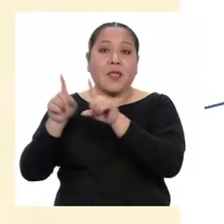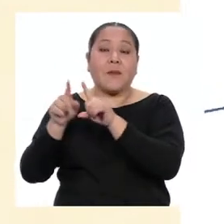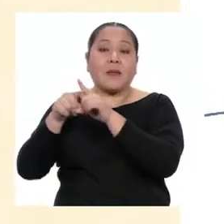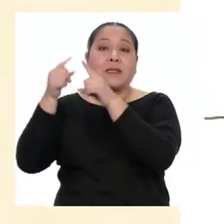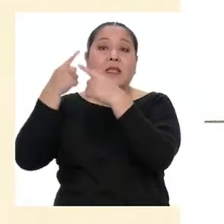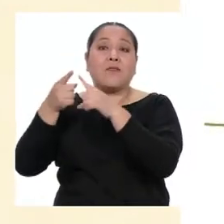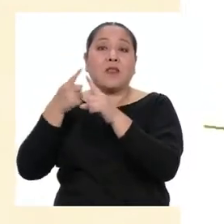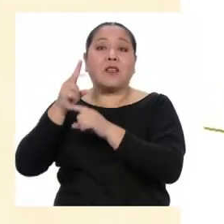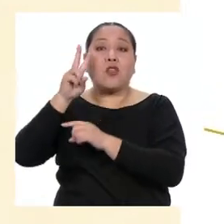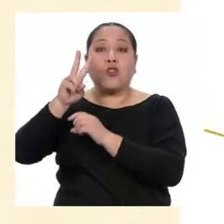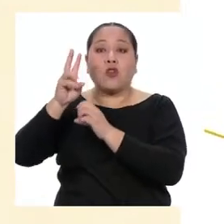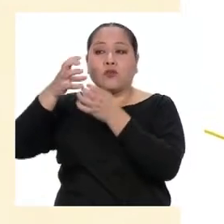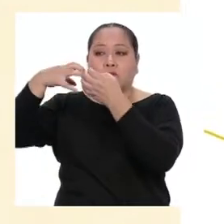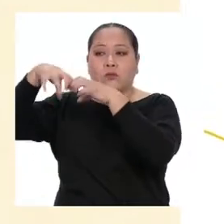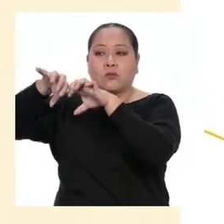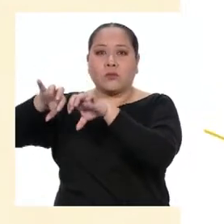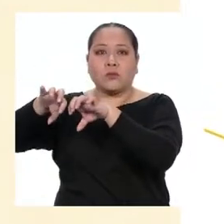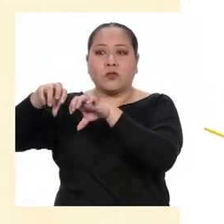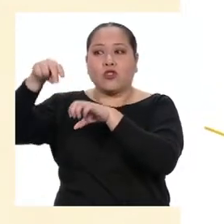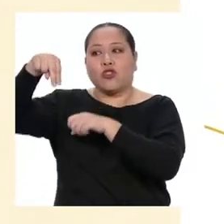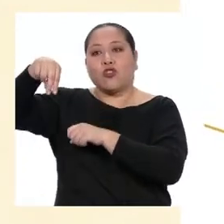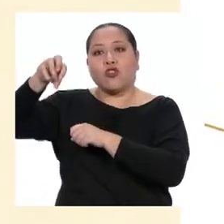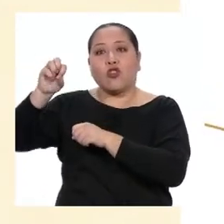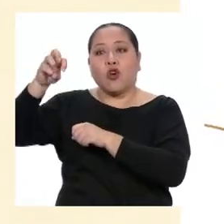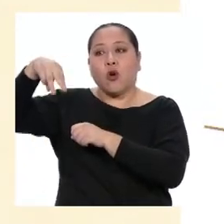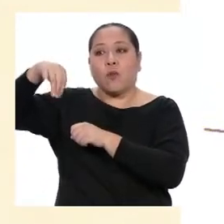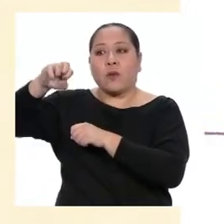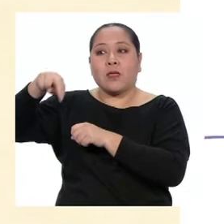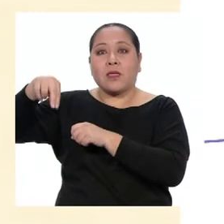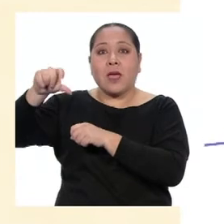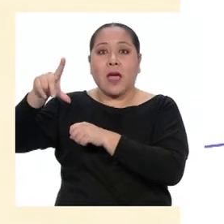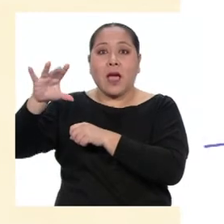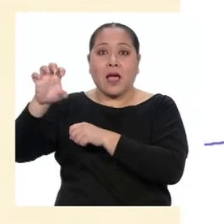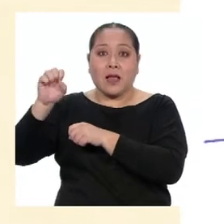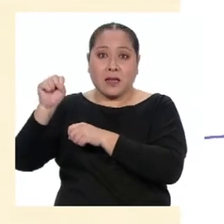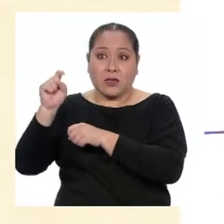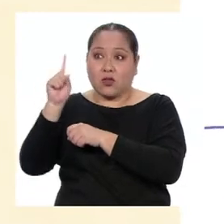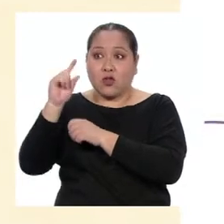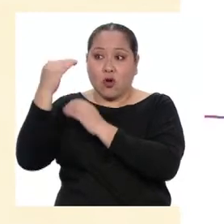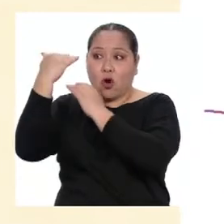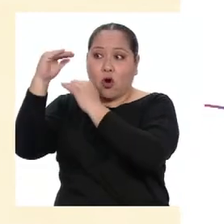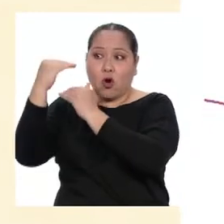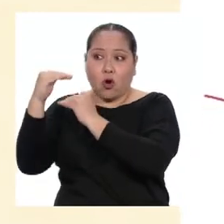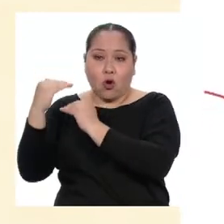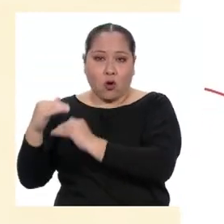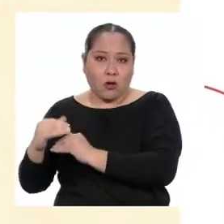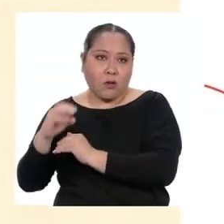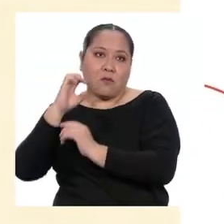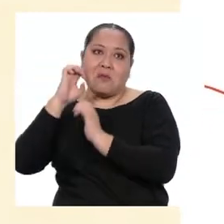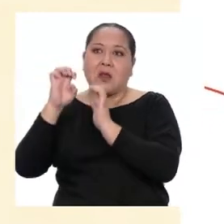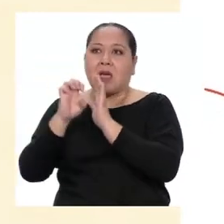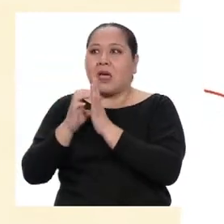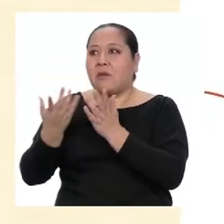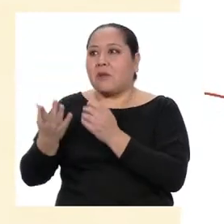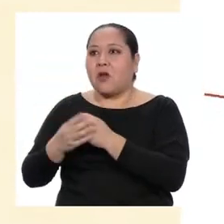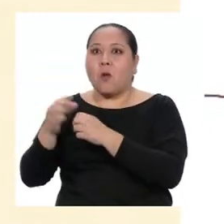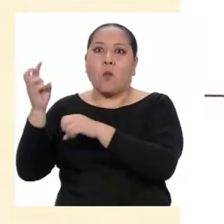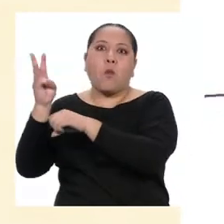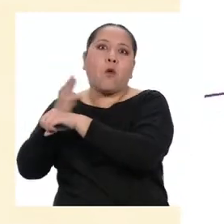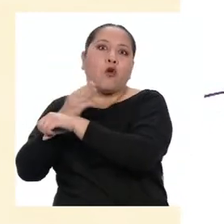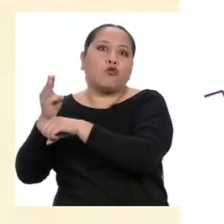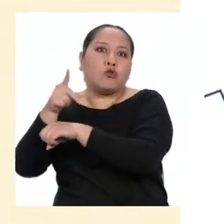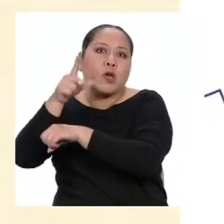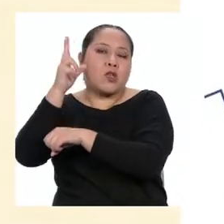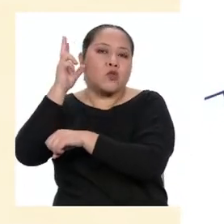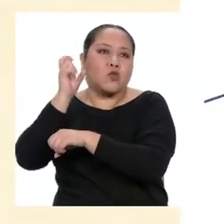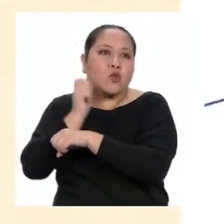distinguen dos tipos: nominales, que no admiten un criterio de orden, por ejemplo, tipo de música que